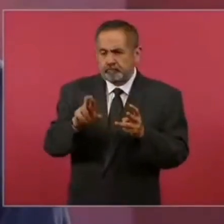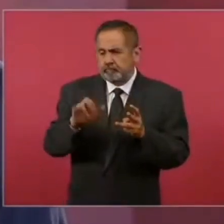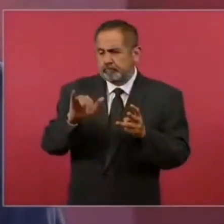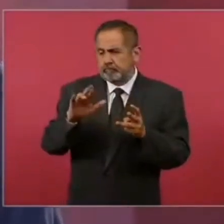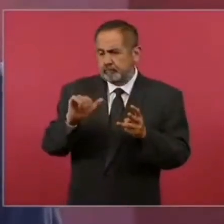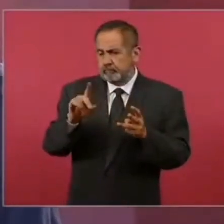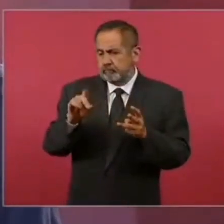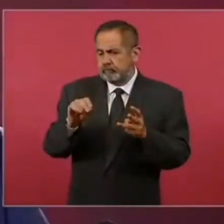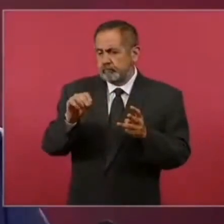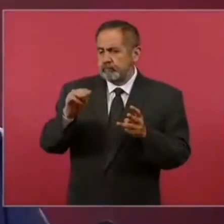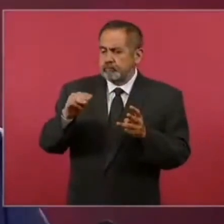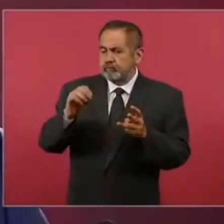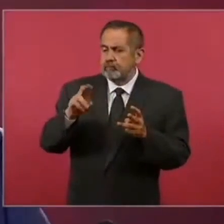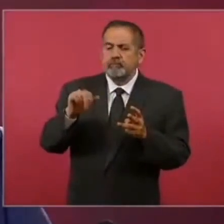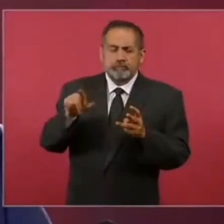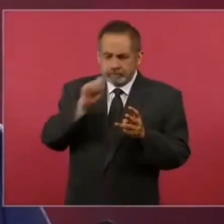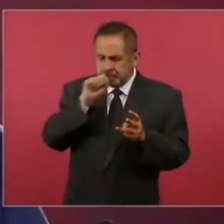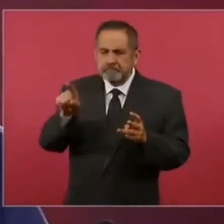Ricardo Monreal,